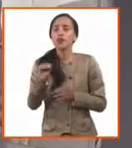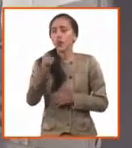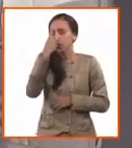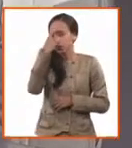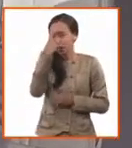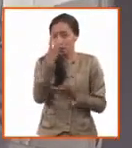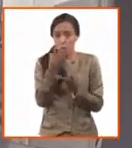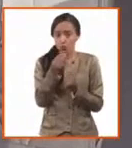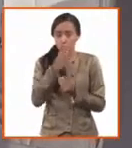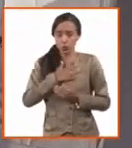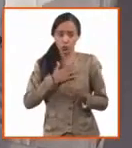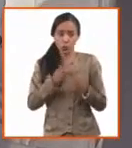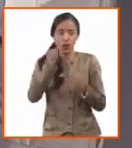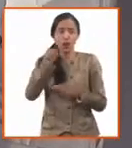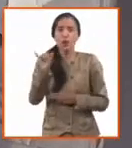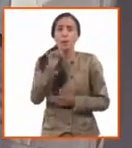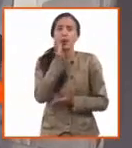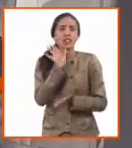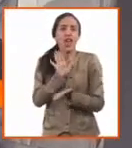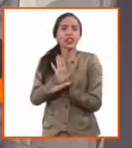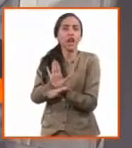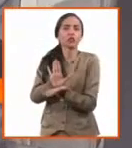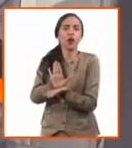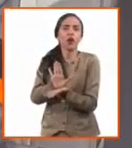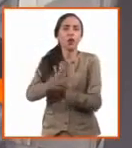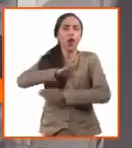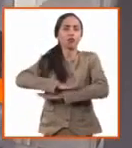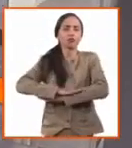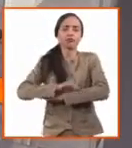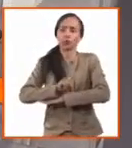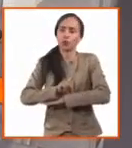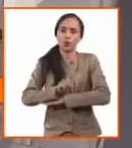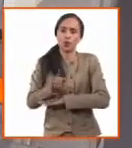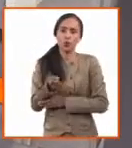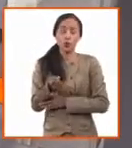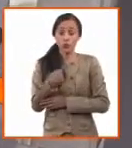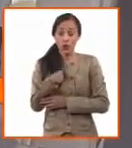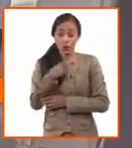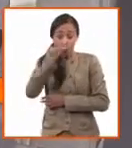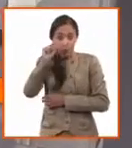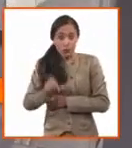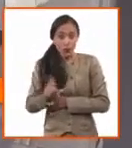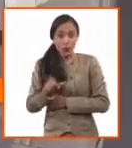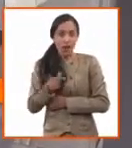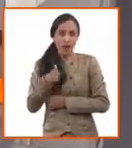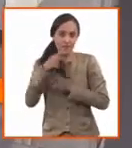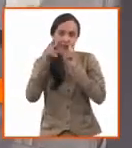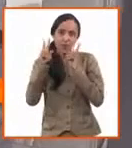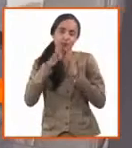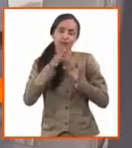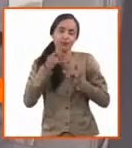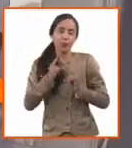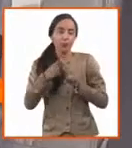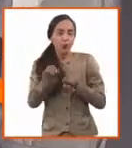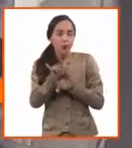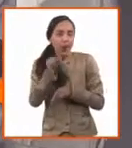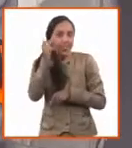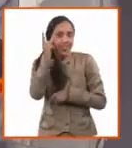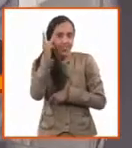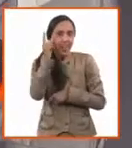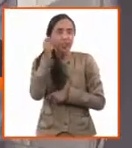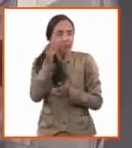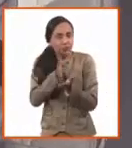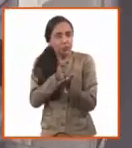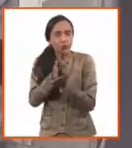nuestras figuras como estatuas no como souvenirs es importante que sean legales que nos